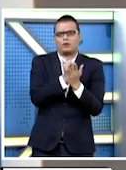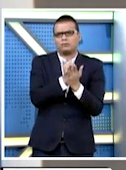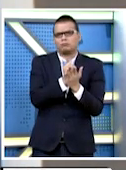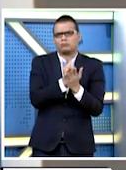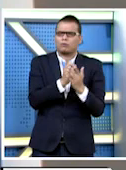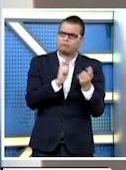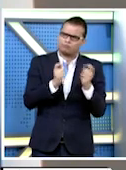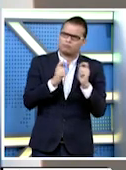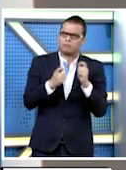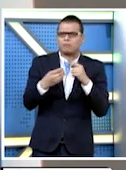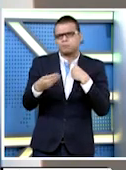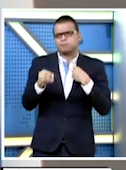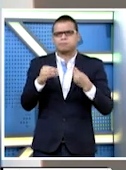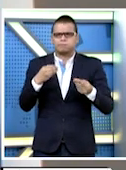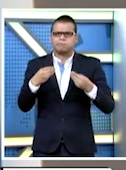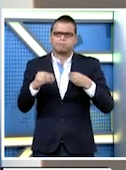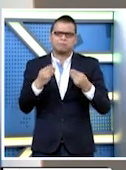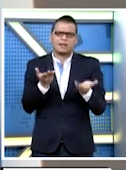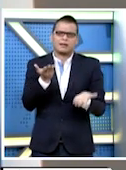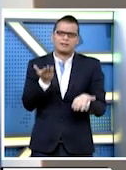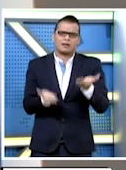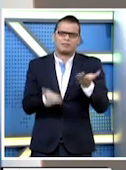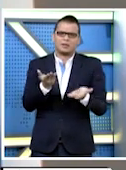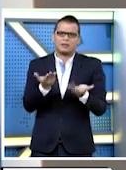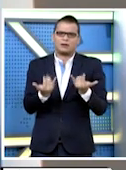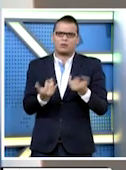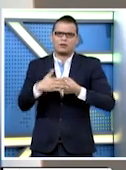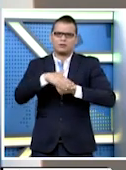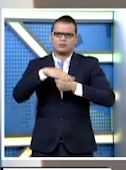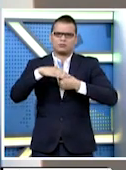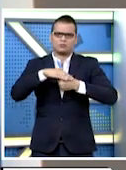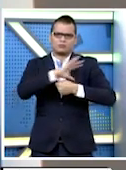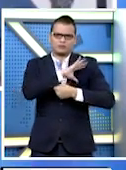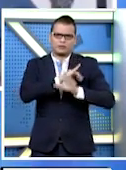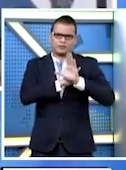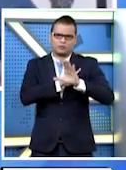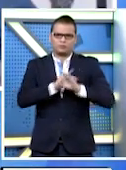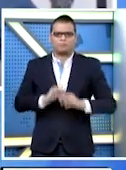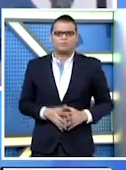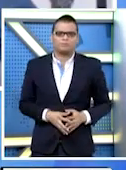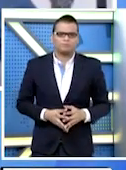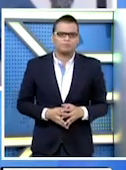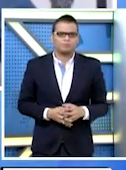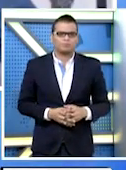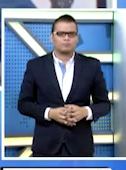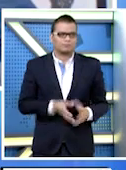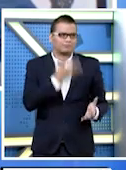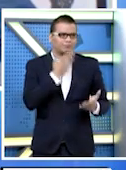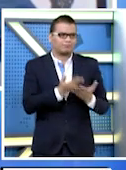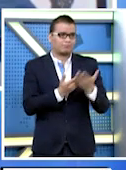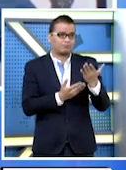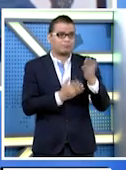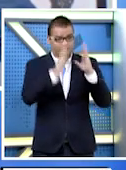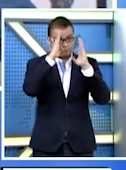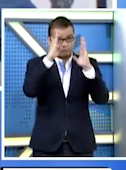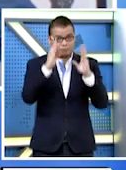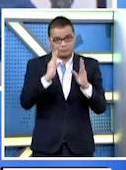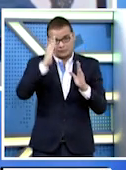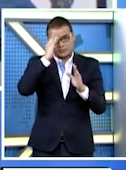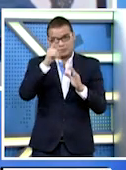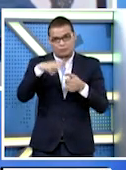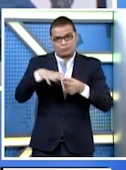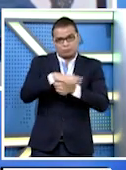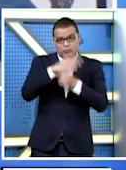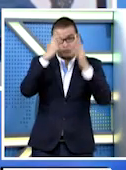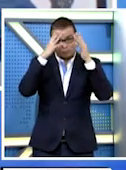pueden ir ajustando de acuerdo a cómo vaya funcionando la ciudad. Alcalde, le agradecemos mucho su tiempo, sabemos que